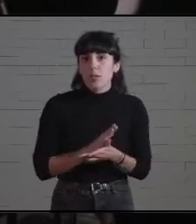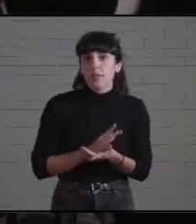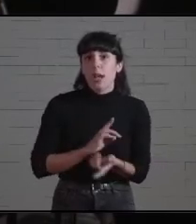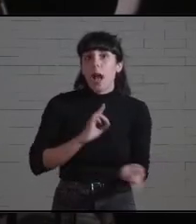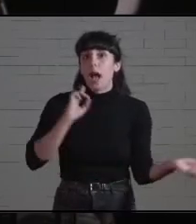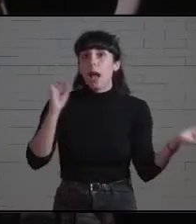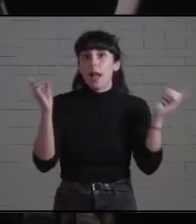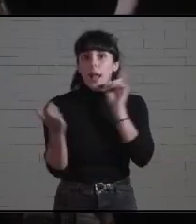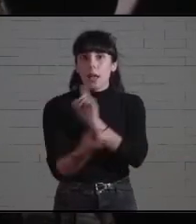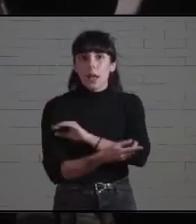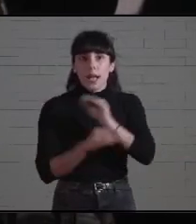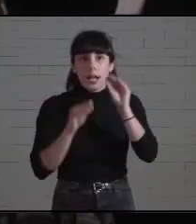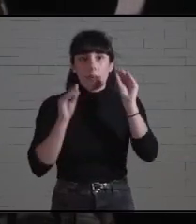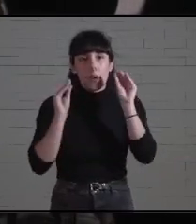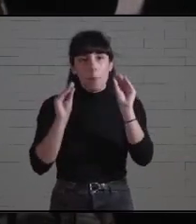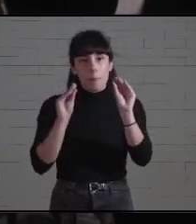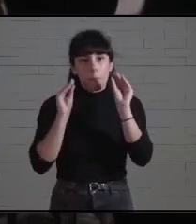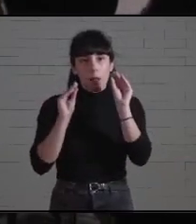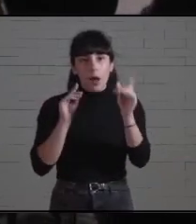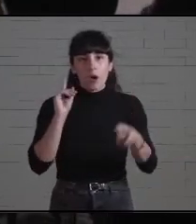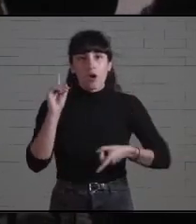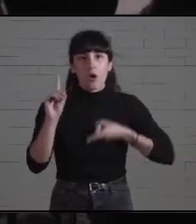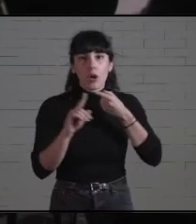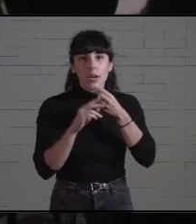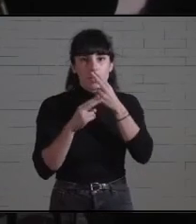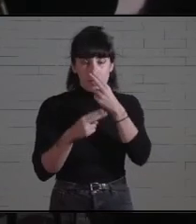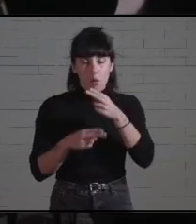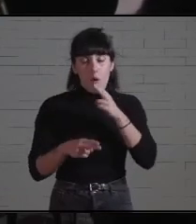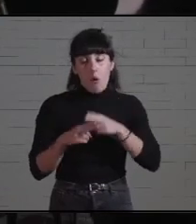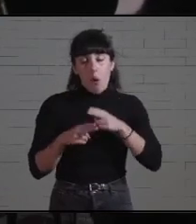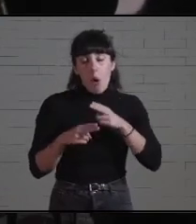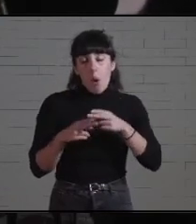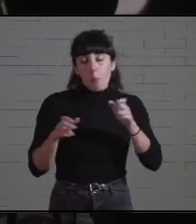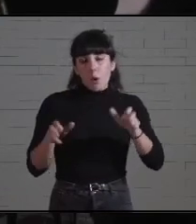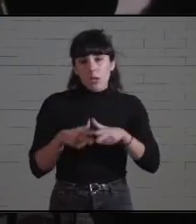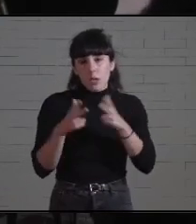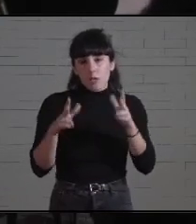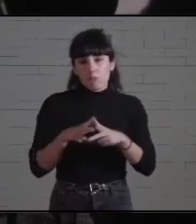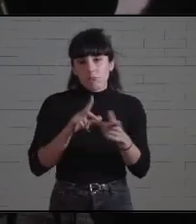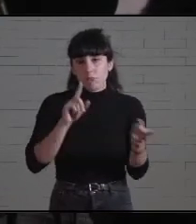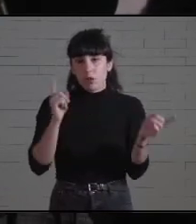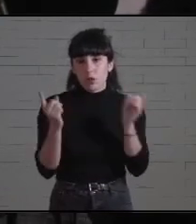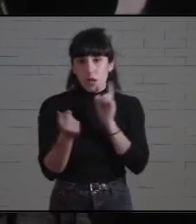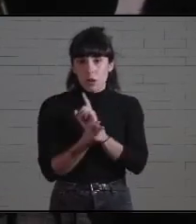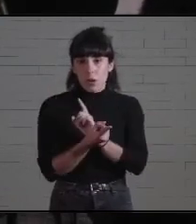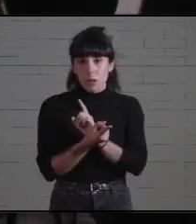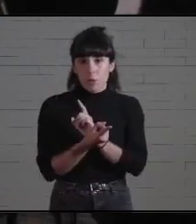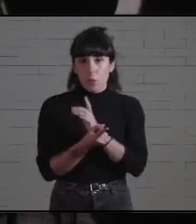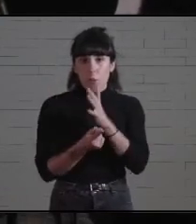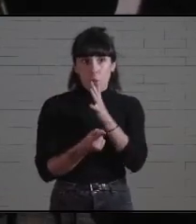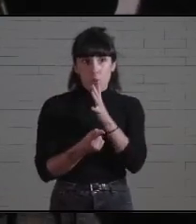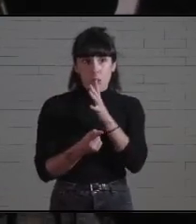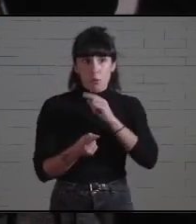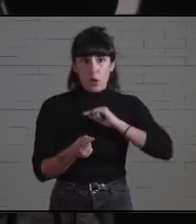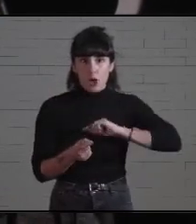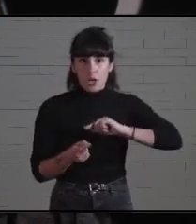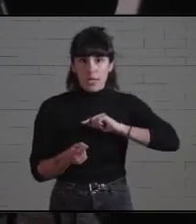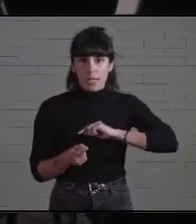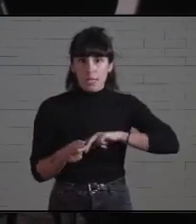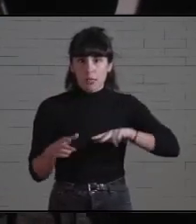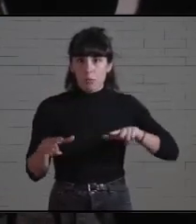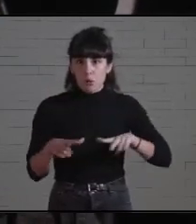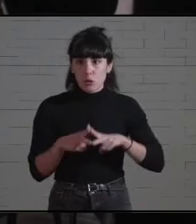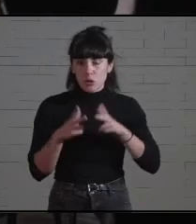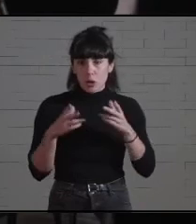pedagógico de políticas sociales o de convencimiento de colectividad de que hay que hacer más